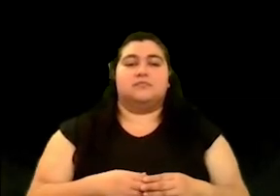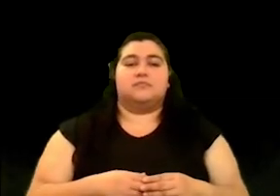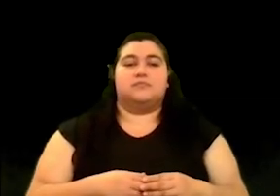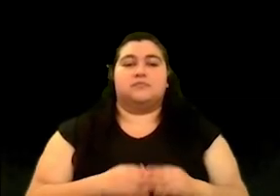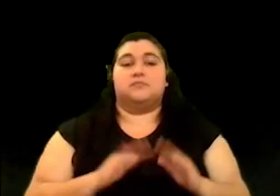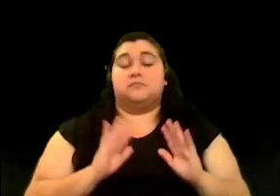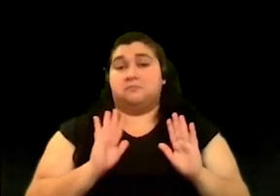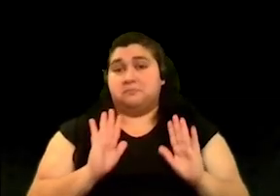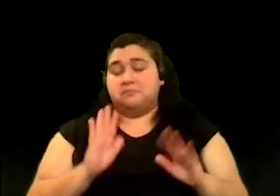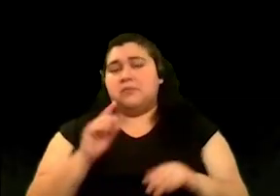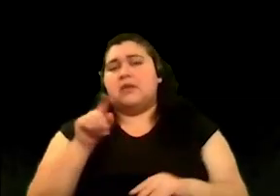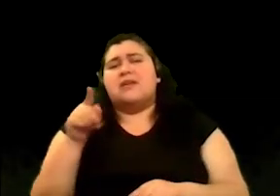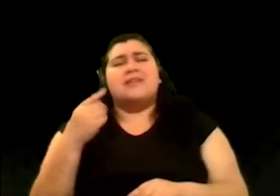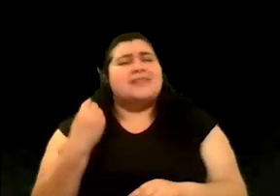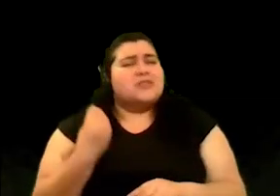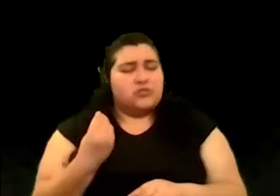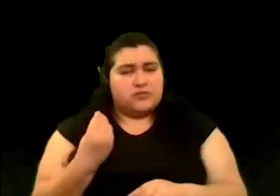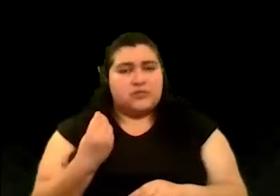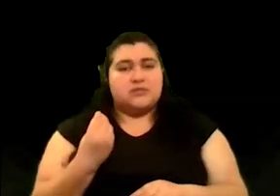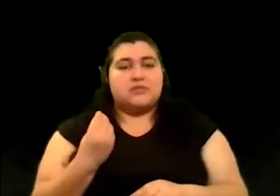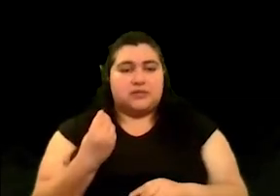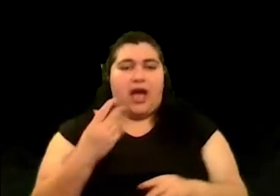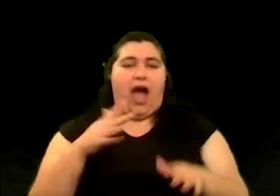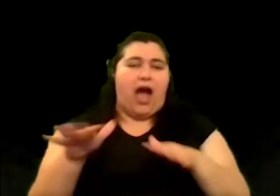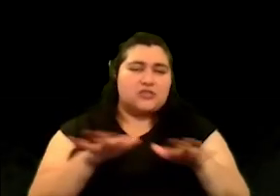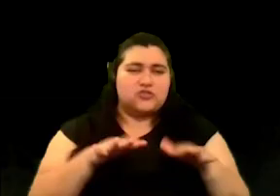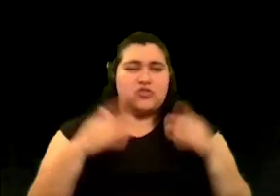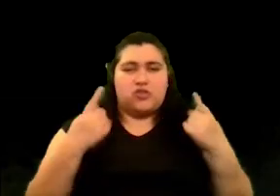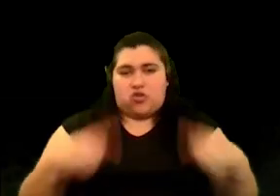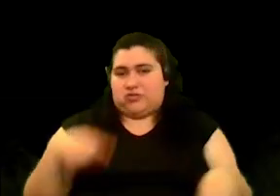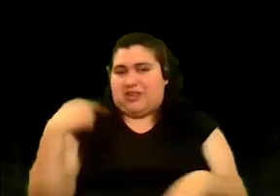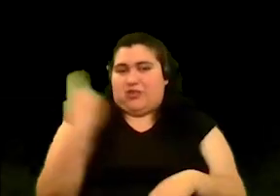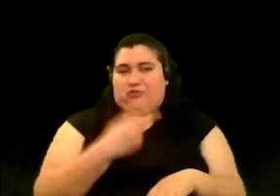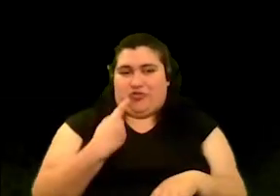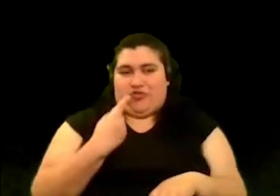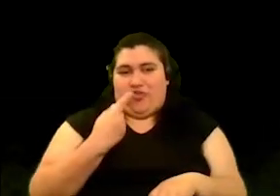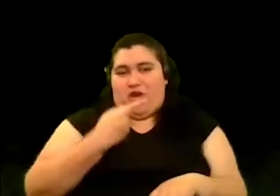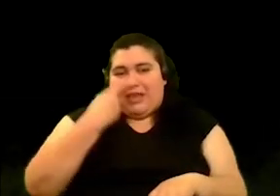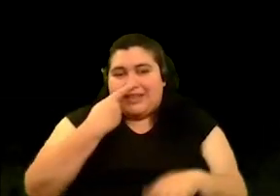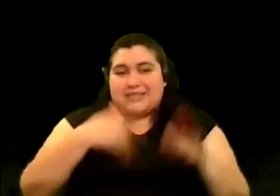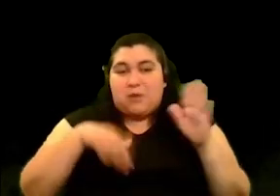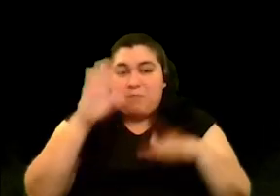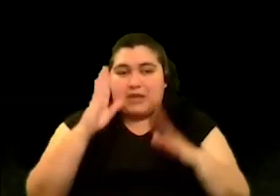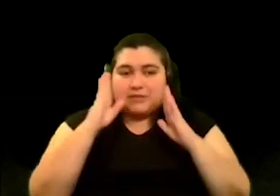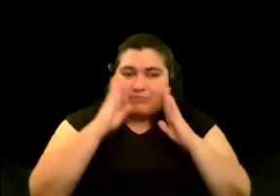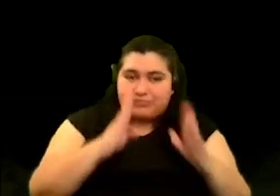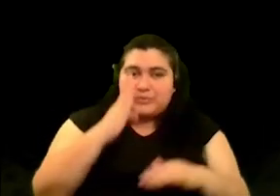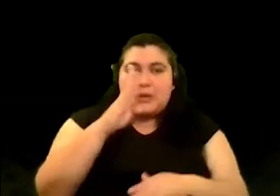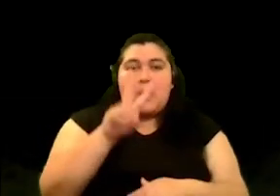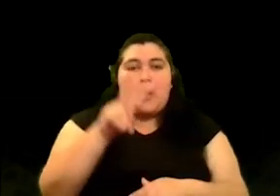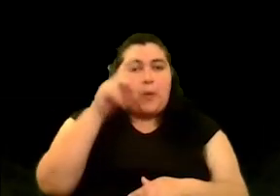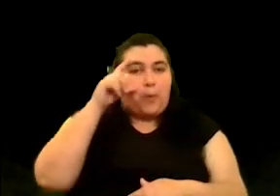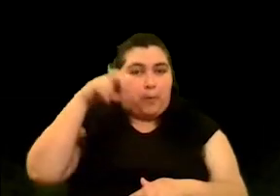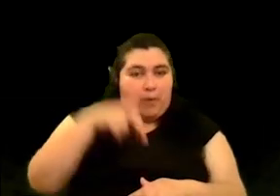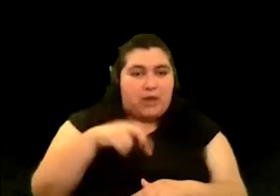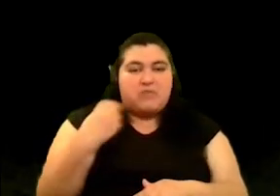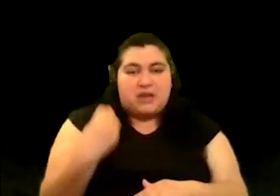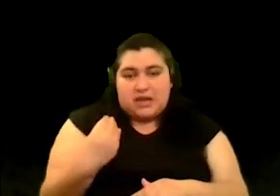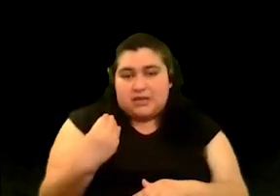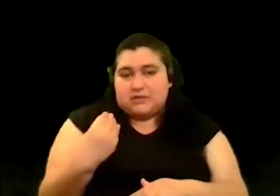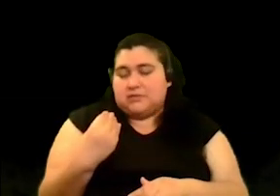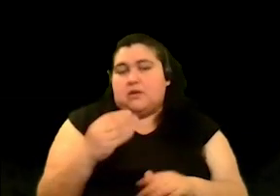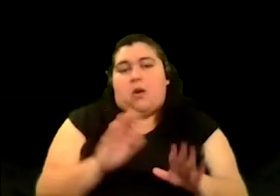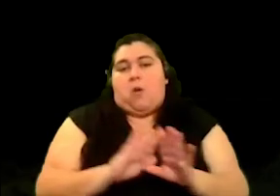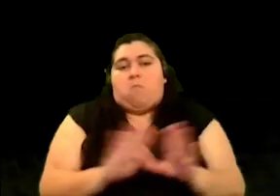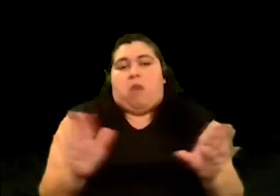Bien, entonces, claro, las acciones que nos van a interesar, que motivan el BEP, son la acción 6, que es evitar el abuso de